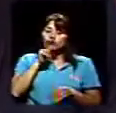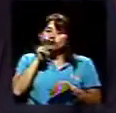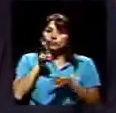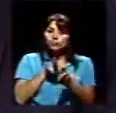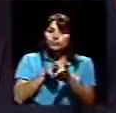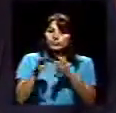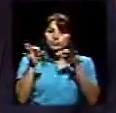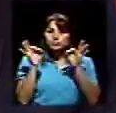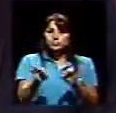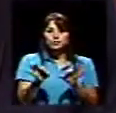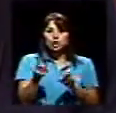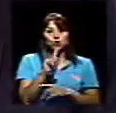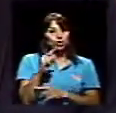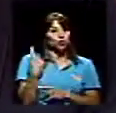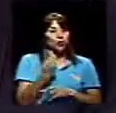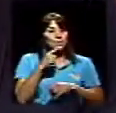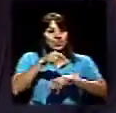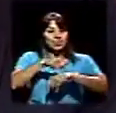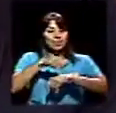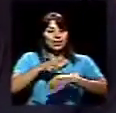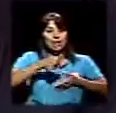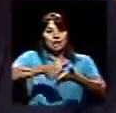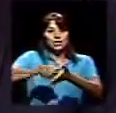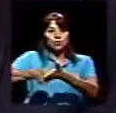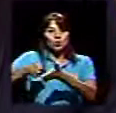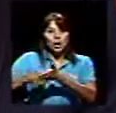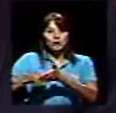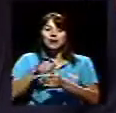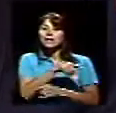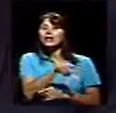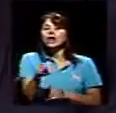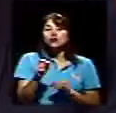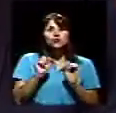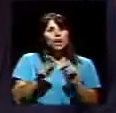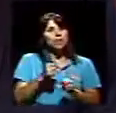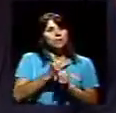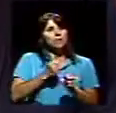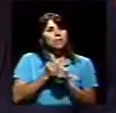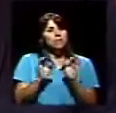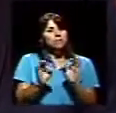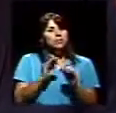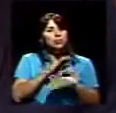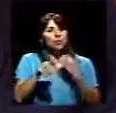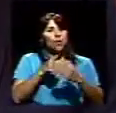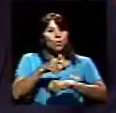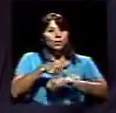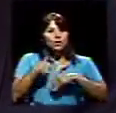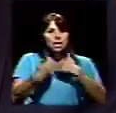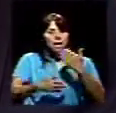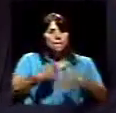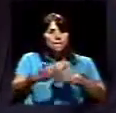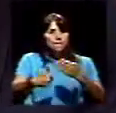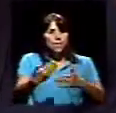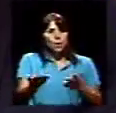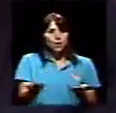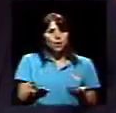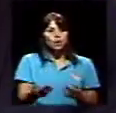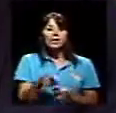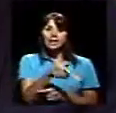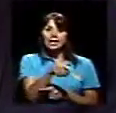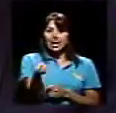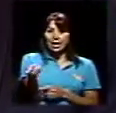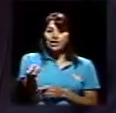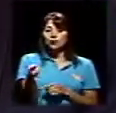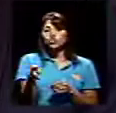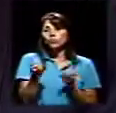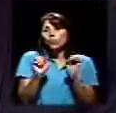sino a lo largo de todo el tiempo, de manera que el partido se pueda alimentar de la contribución no solo